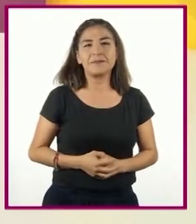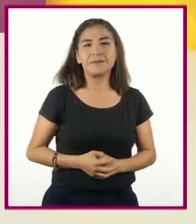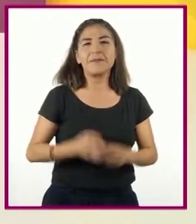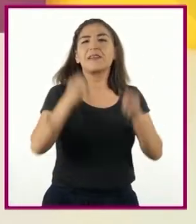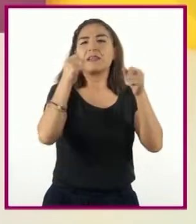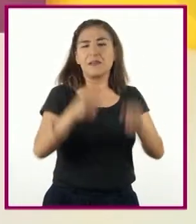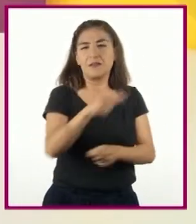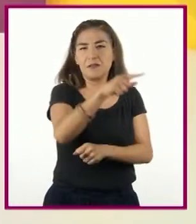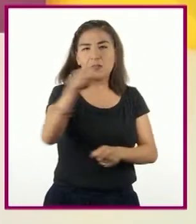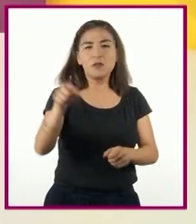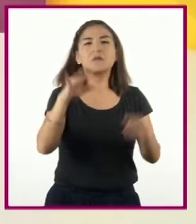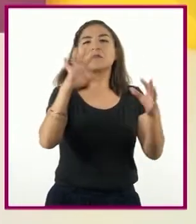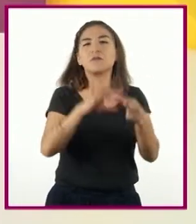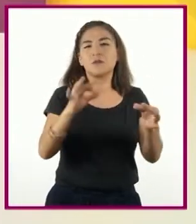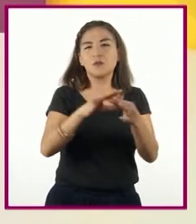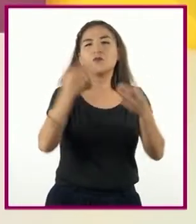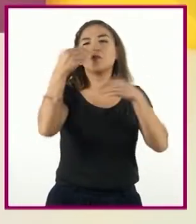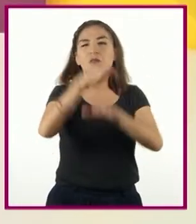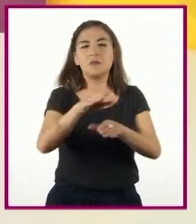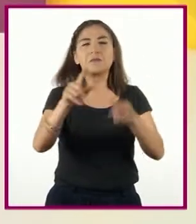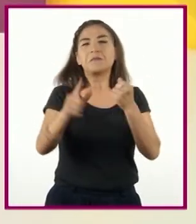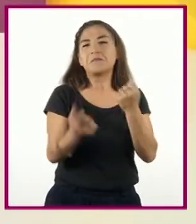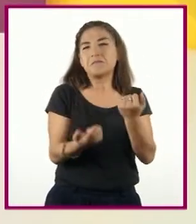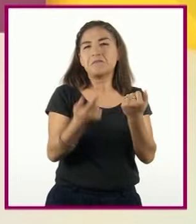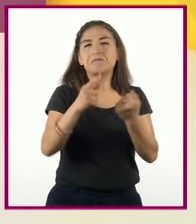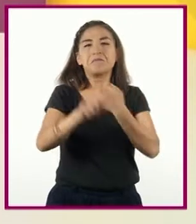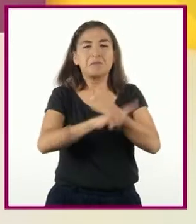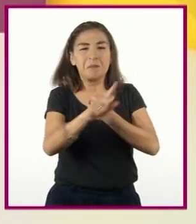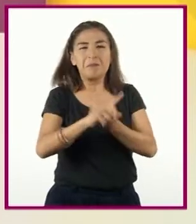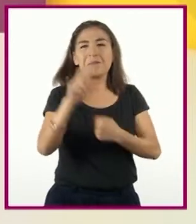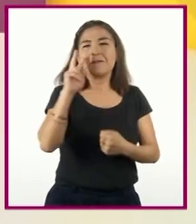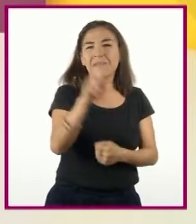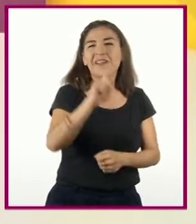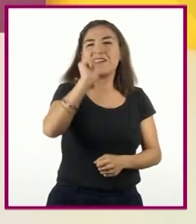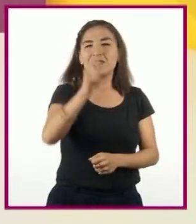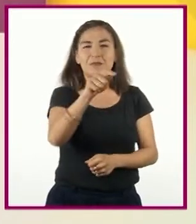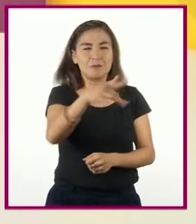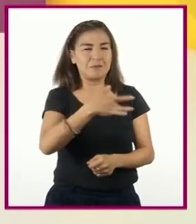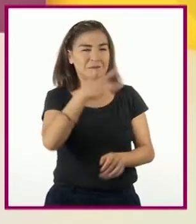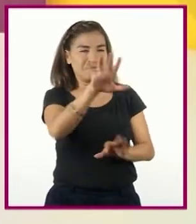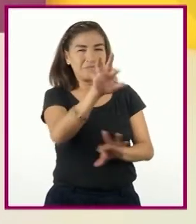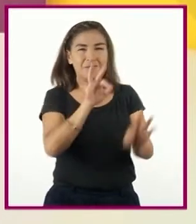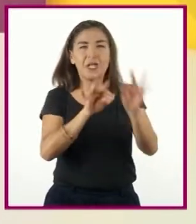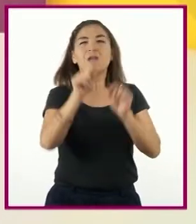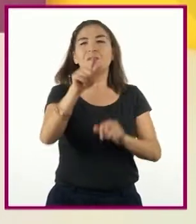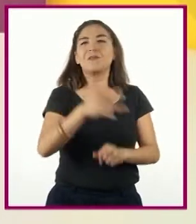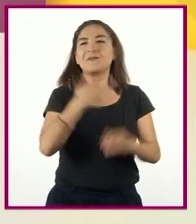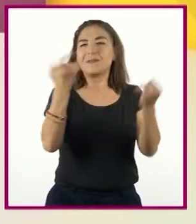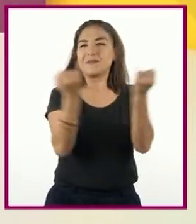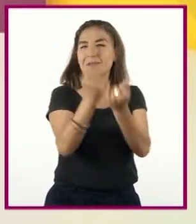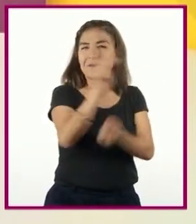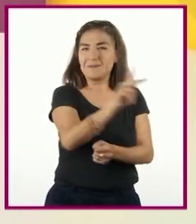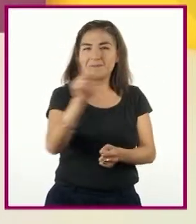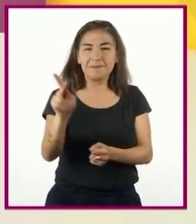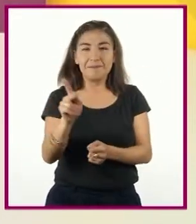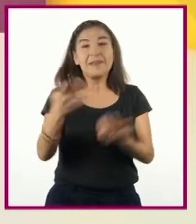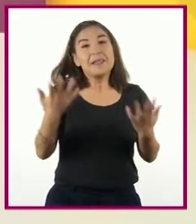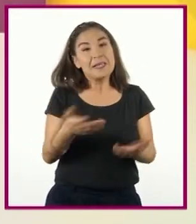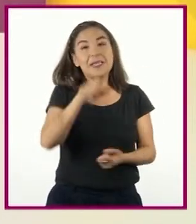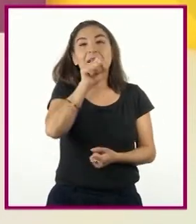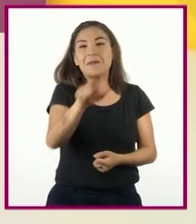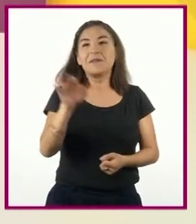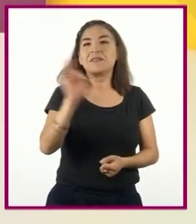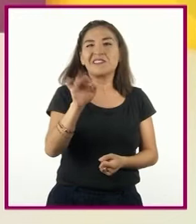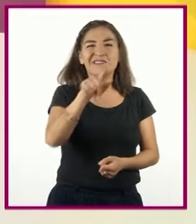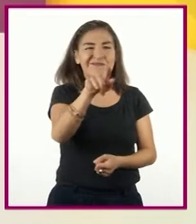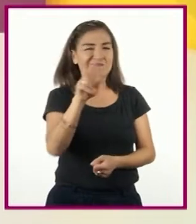Seguramente mencionarán varios aspectos o rasgos que consideran que les definen. Sin embargo, es probable que no les